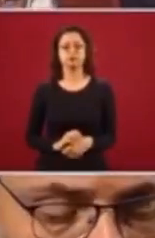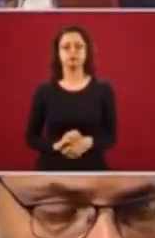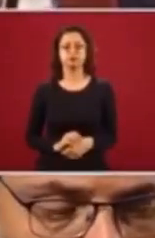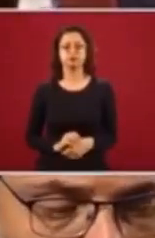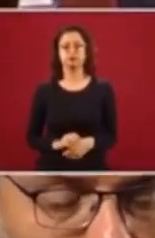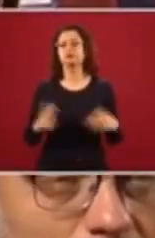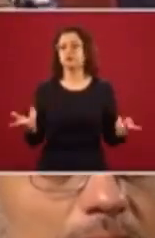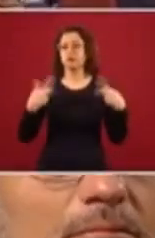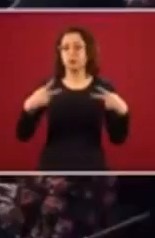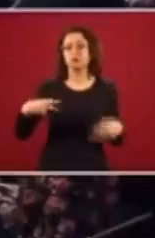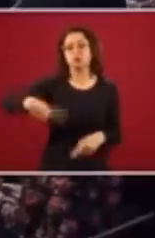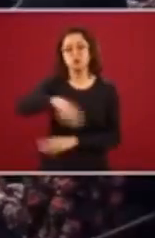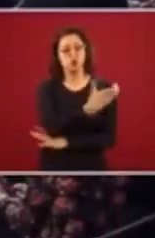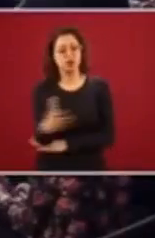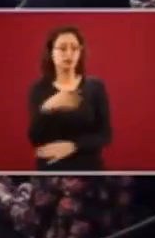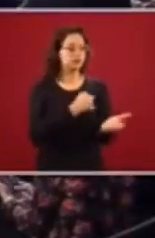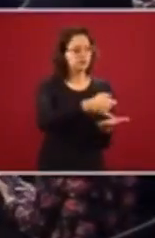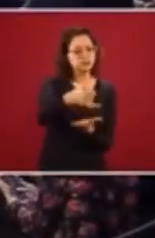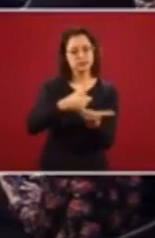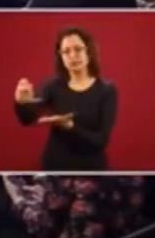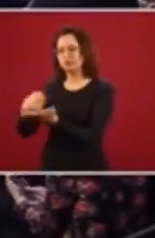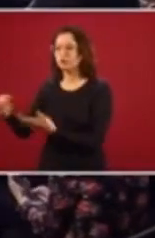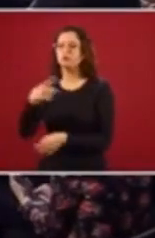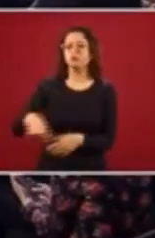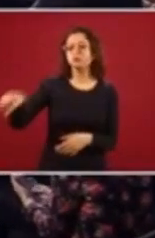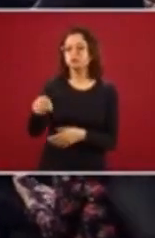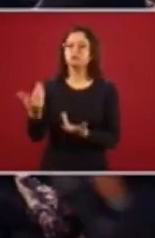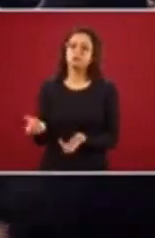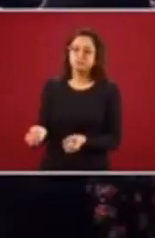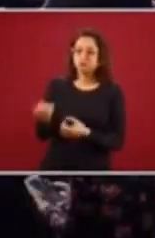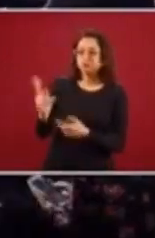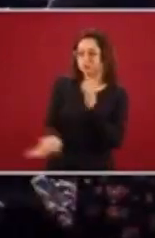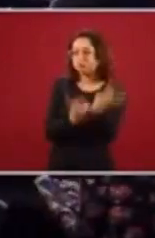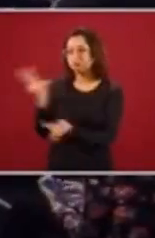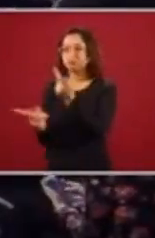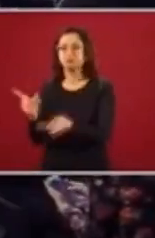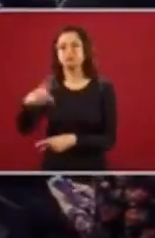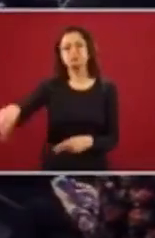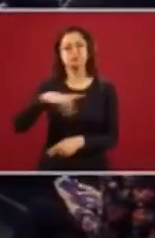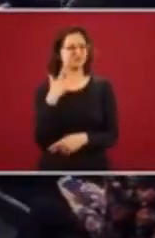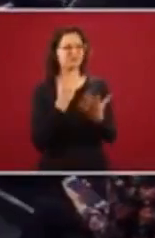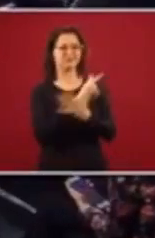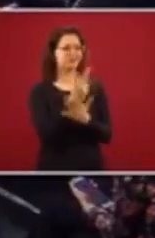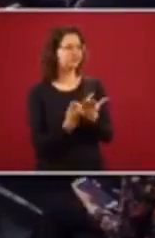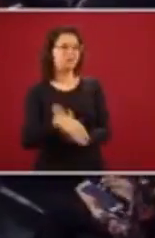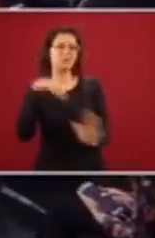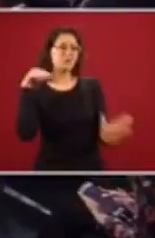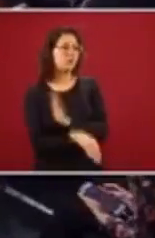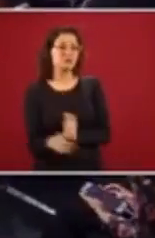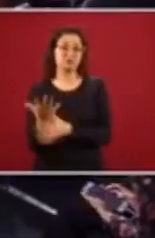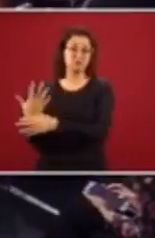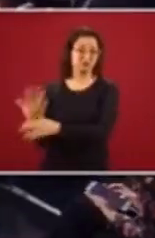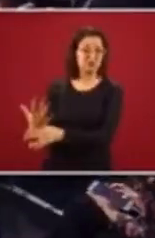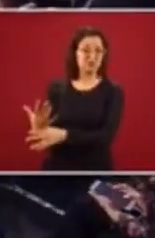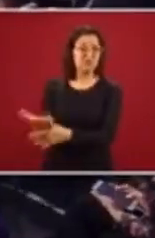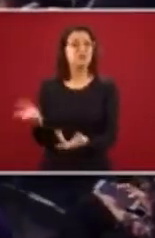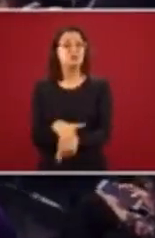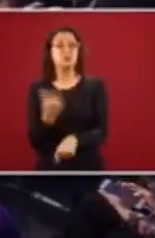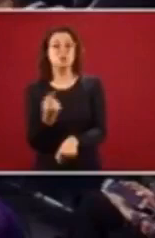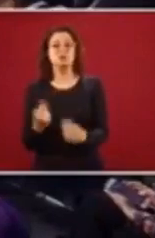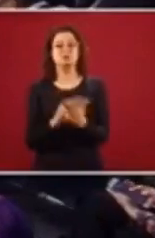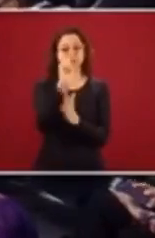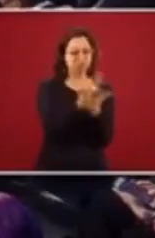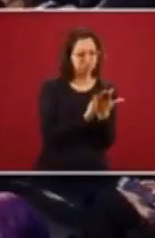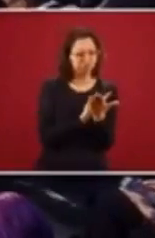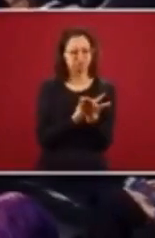varios productores agrícolas quienes pues han denominado este programa como que fue un rotundo fracaso. Eso lo dicen ellos toda vez que pues el padrón